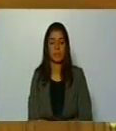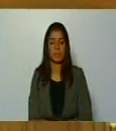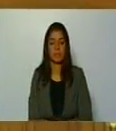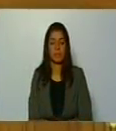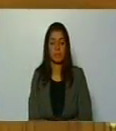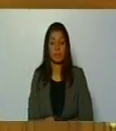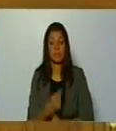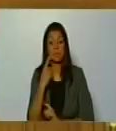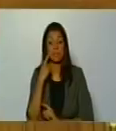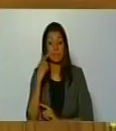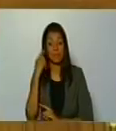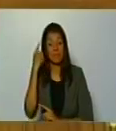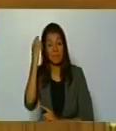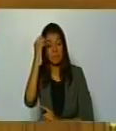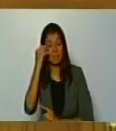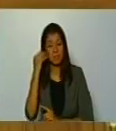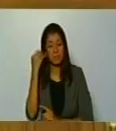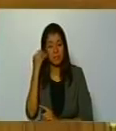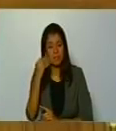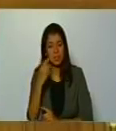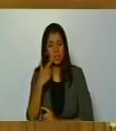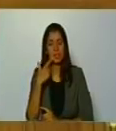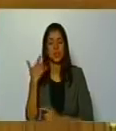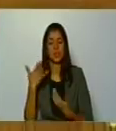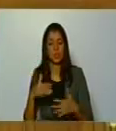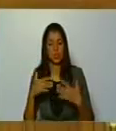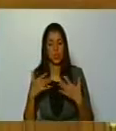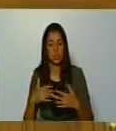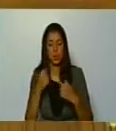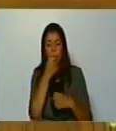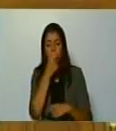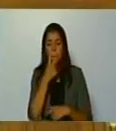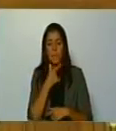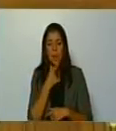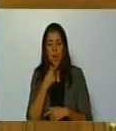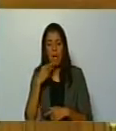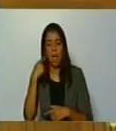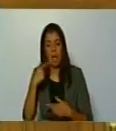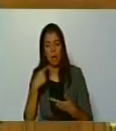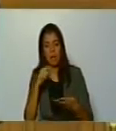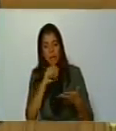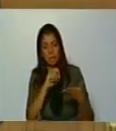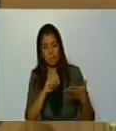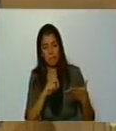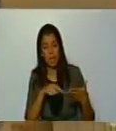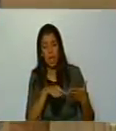Bueno, imagínense entonces en esta declaración que no solamente